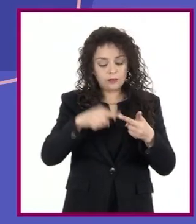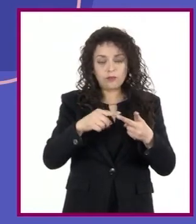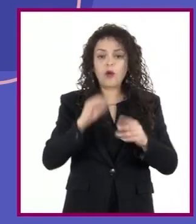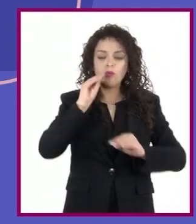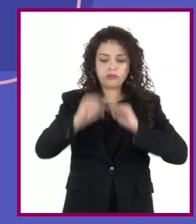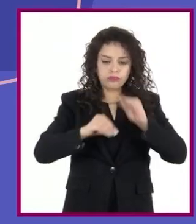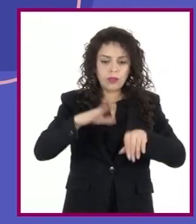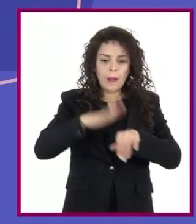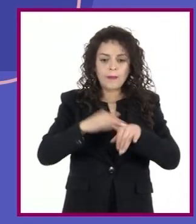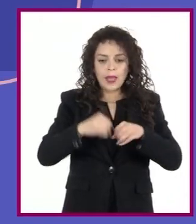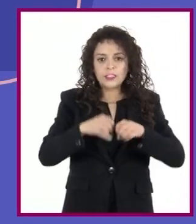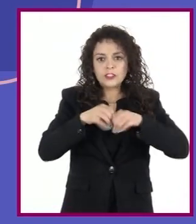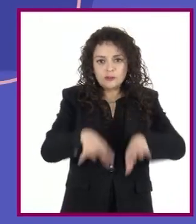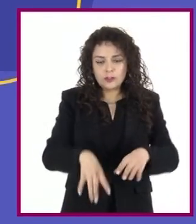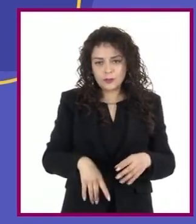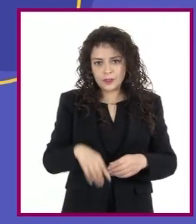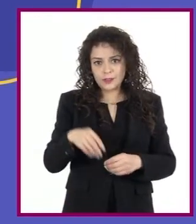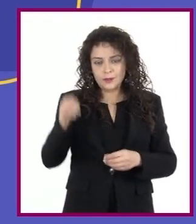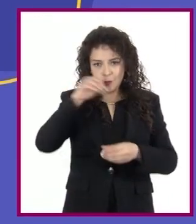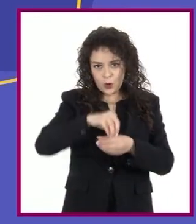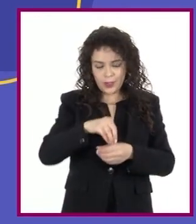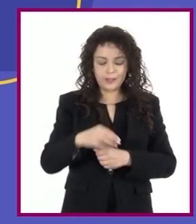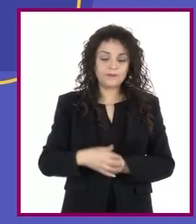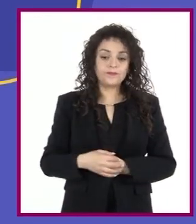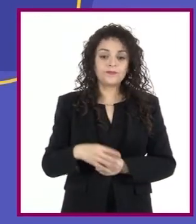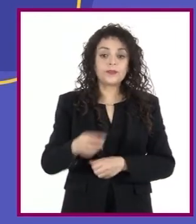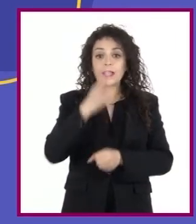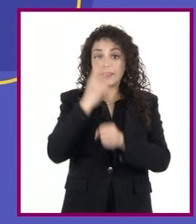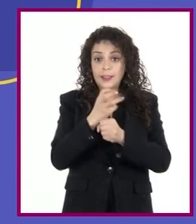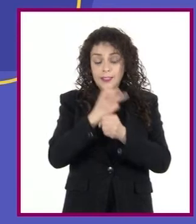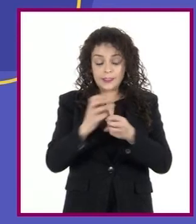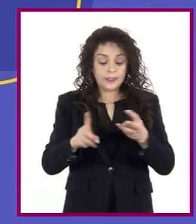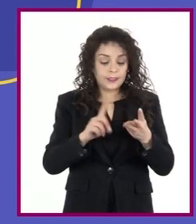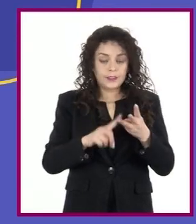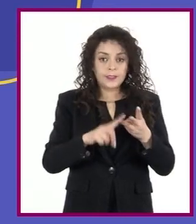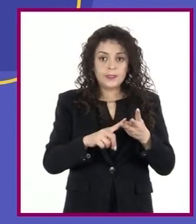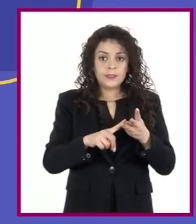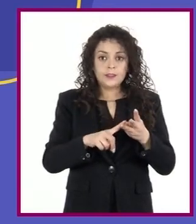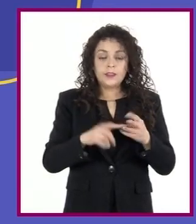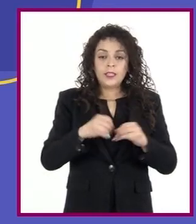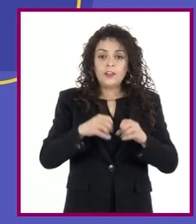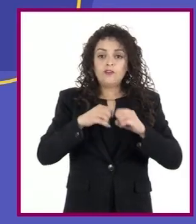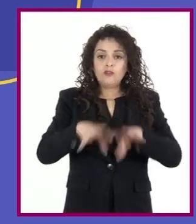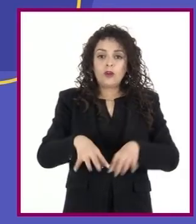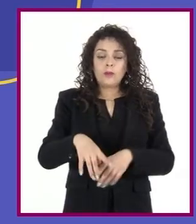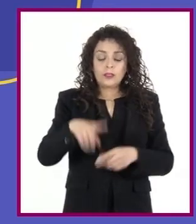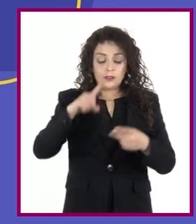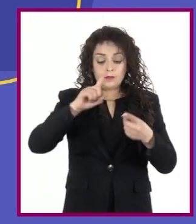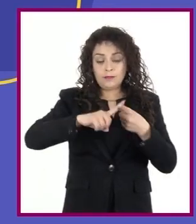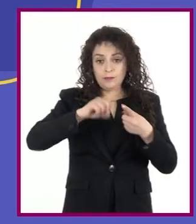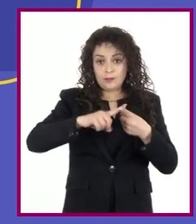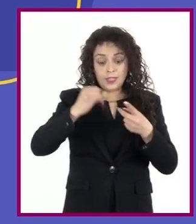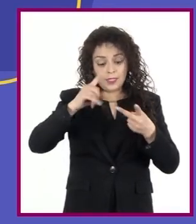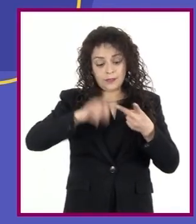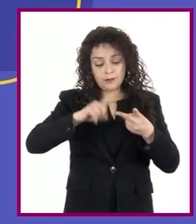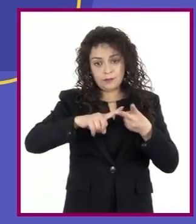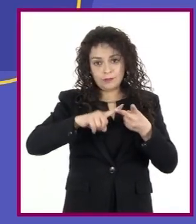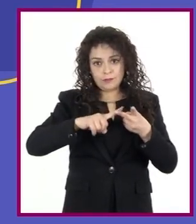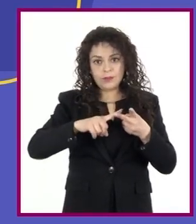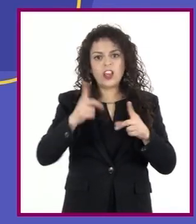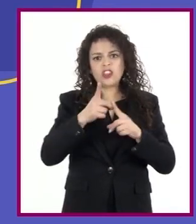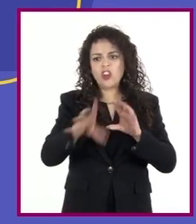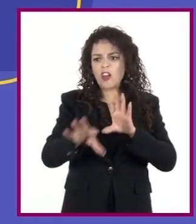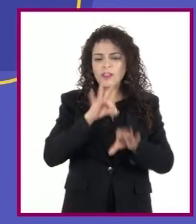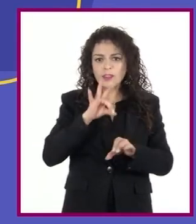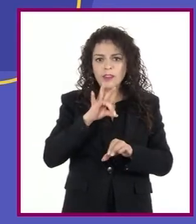de un recurso primario. Fuentes terciarias. Información de fuentes primarias y secundarias y su